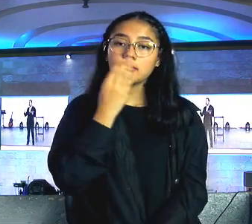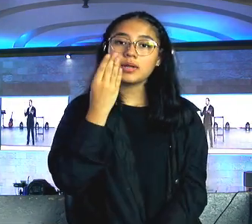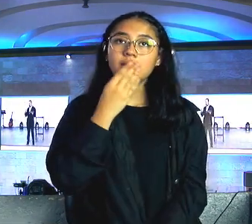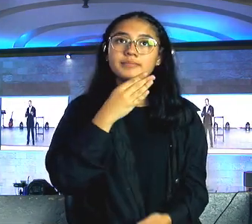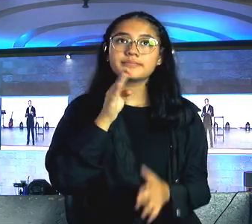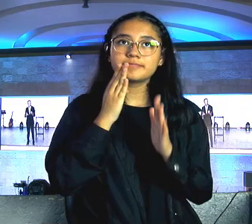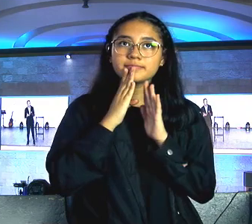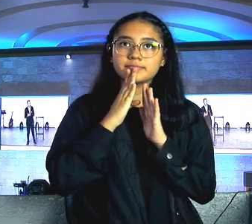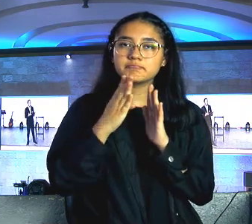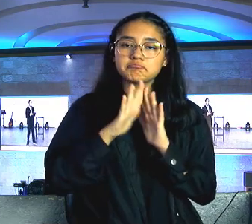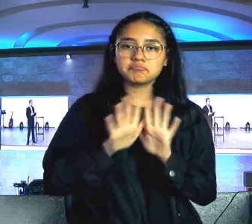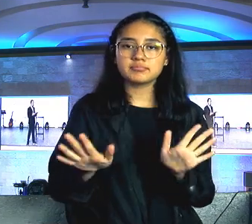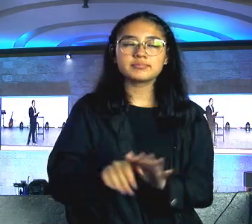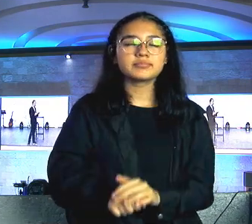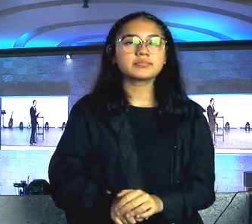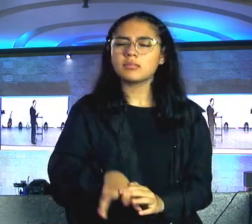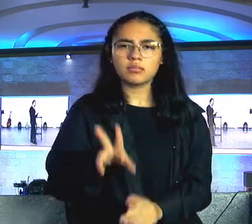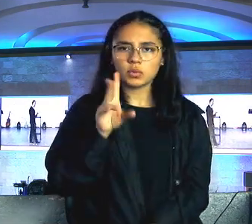No.